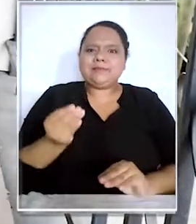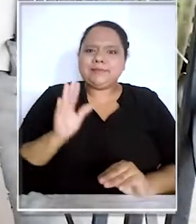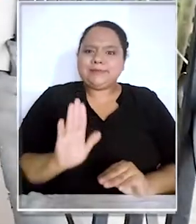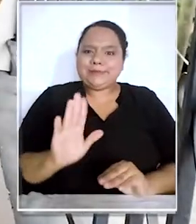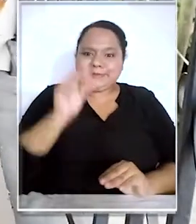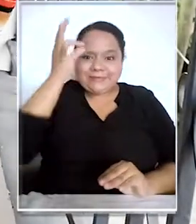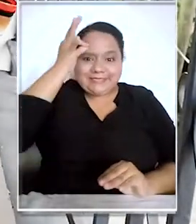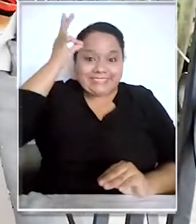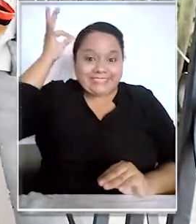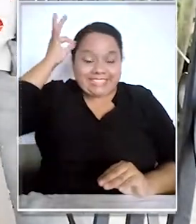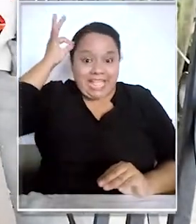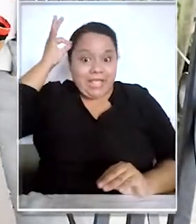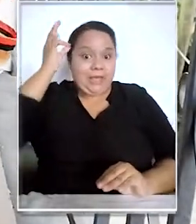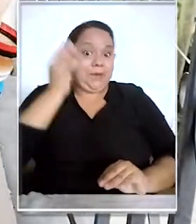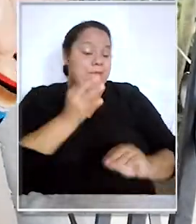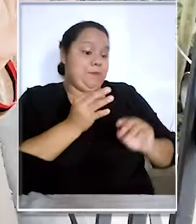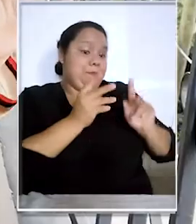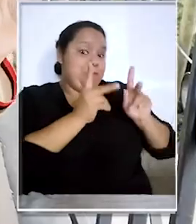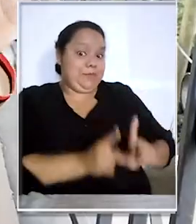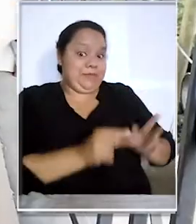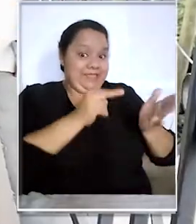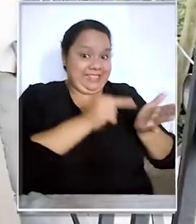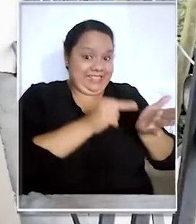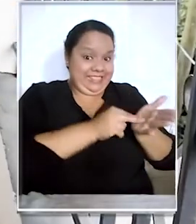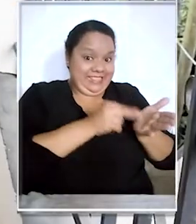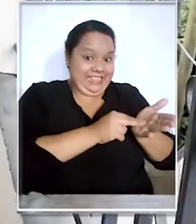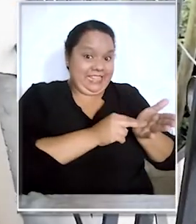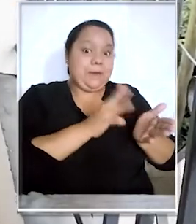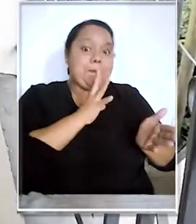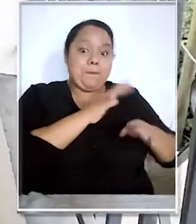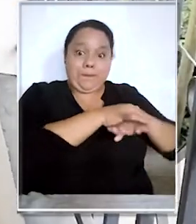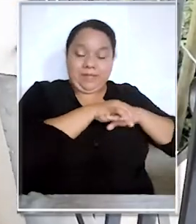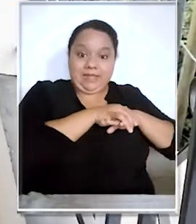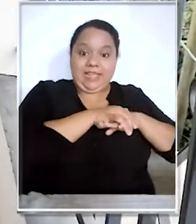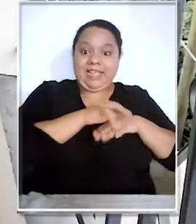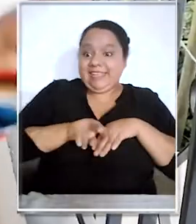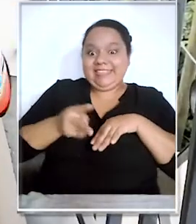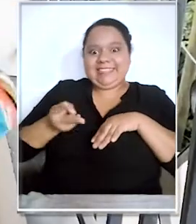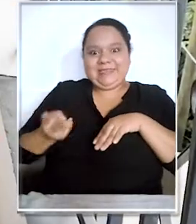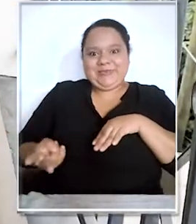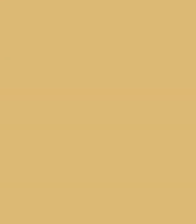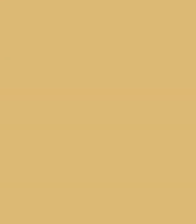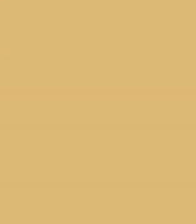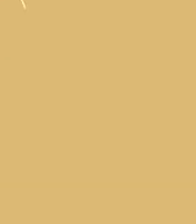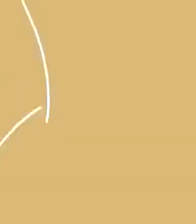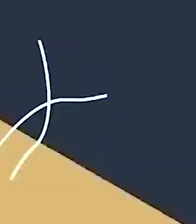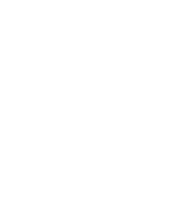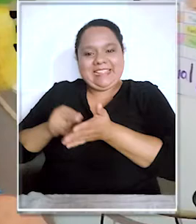los negros de habla inglesa y los garífunas. Así que gracias por estar con nosotros. Acompáñenme.